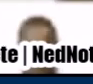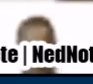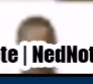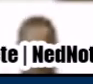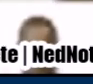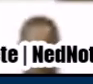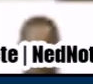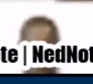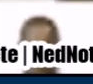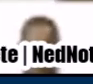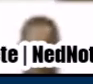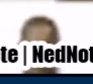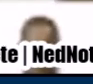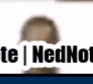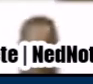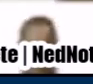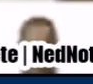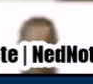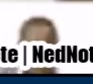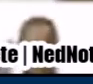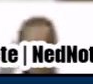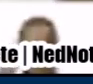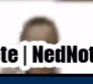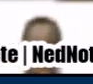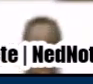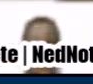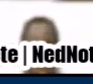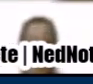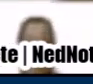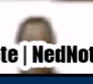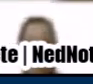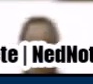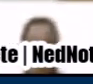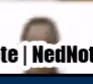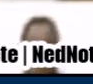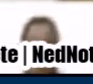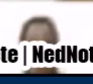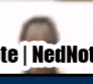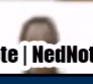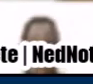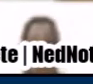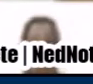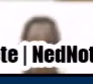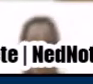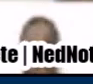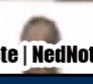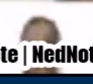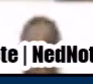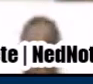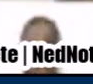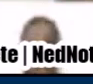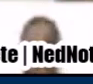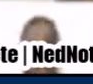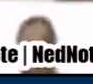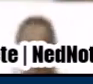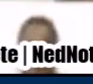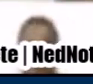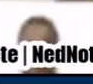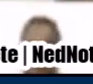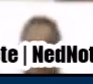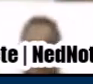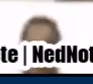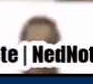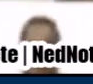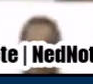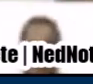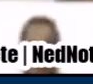este 2020. Y además, gran ejercicio de soberbia de la dictadura, creer que van a seguir ahí en 6 meses, por